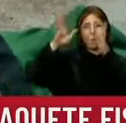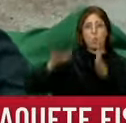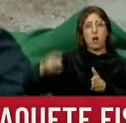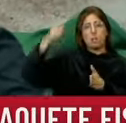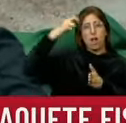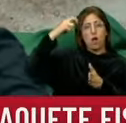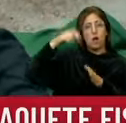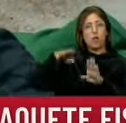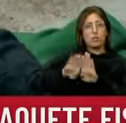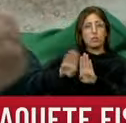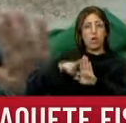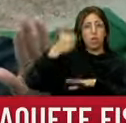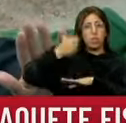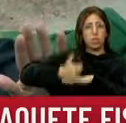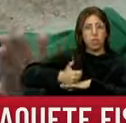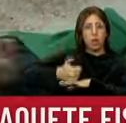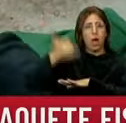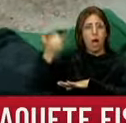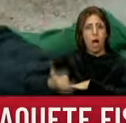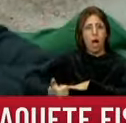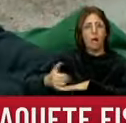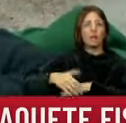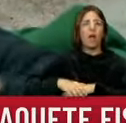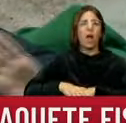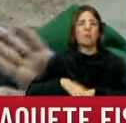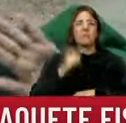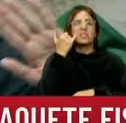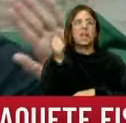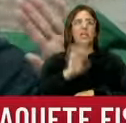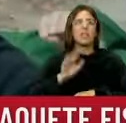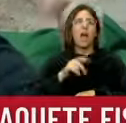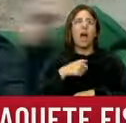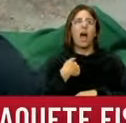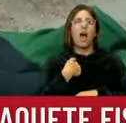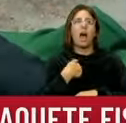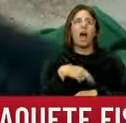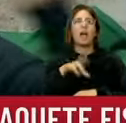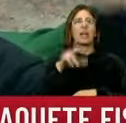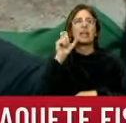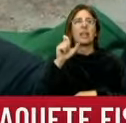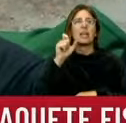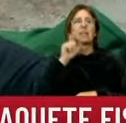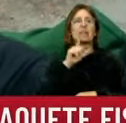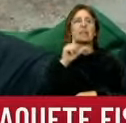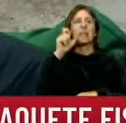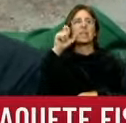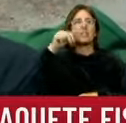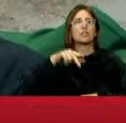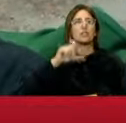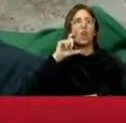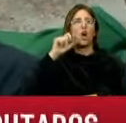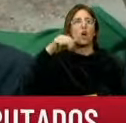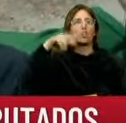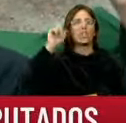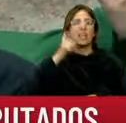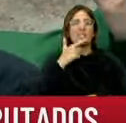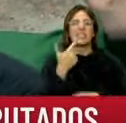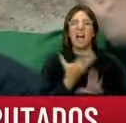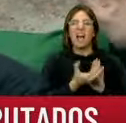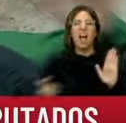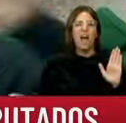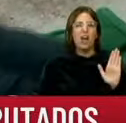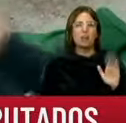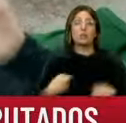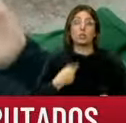siento tan identificado y yo creo que más del 50%, entre el 50 y el 60% de los argentinos